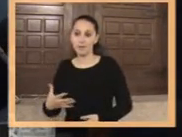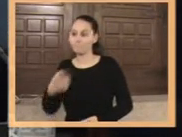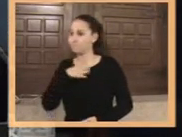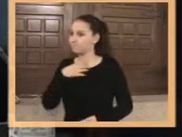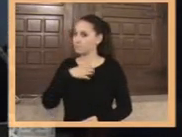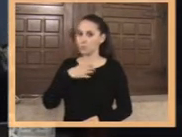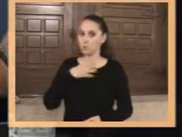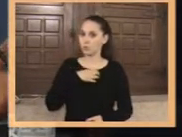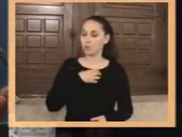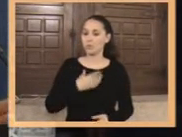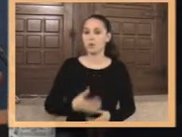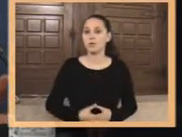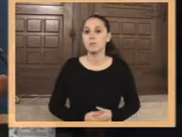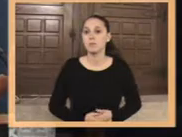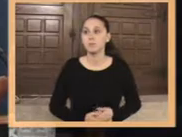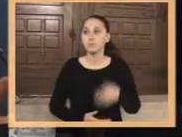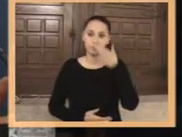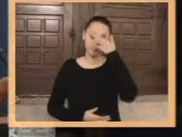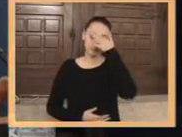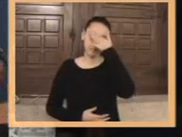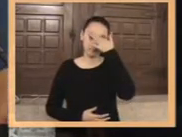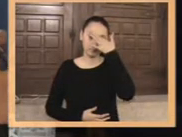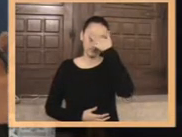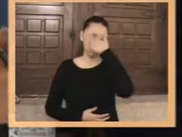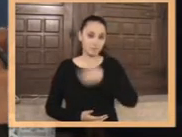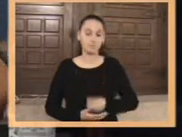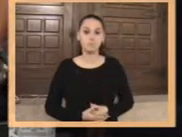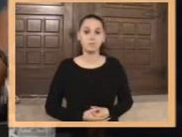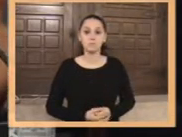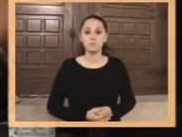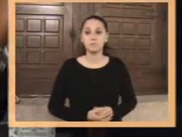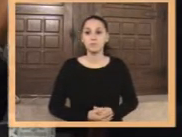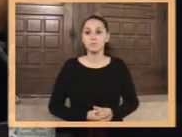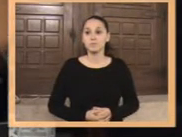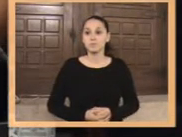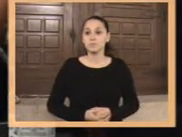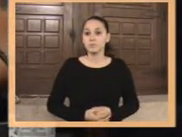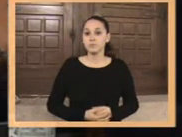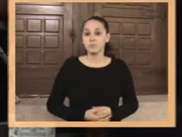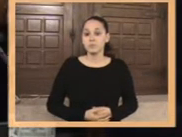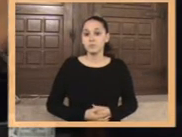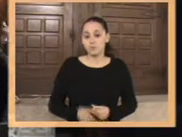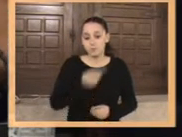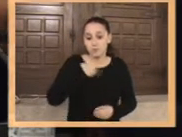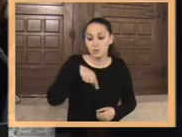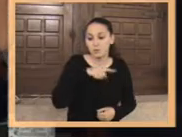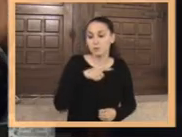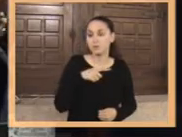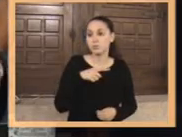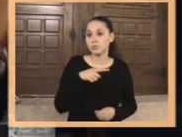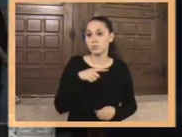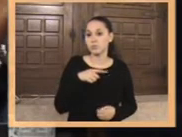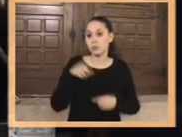con la Mancomunidad del Valle del Jerte. No me haga comulgar con ruedas de molino. Nuestra parte, que está en nuestro término municipal, pero precisamente el